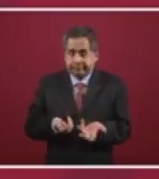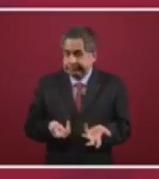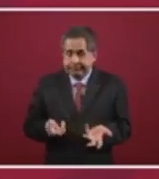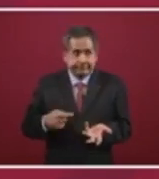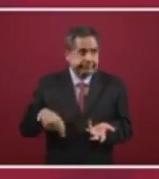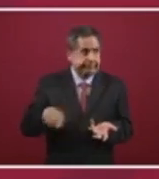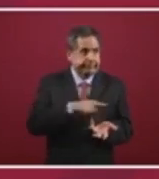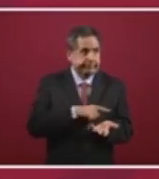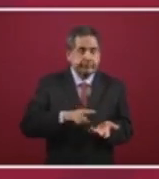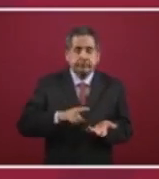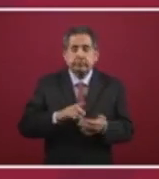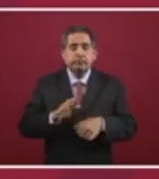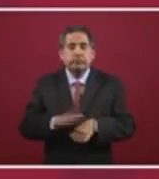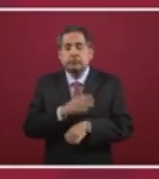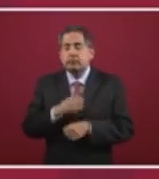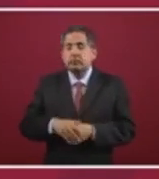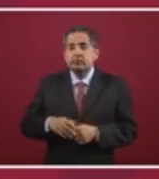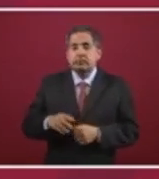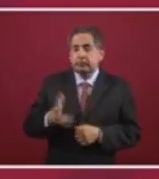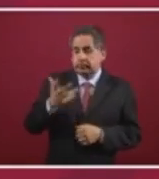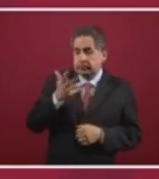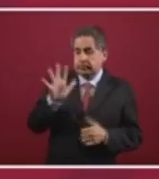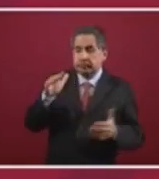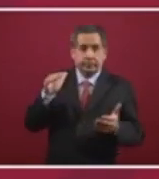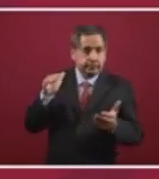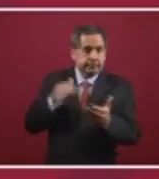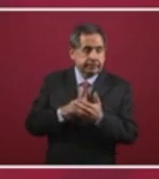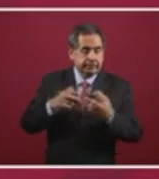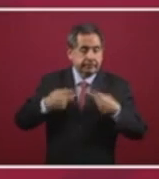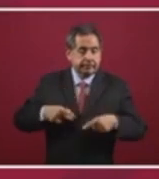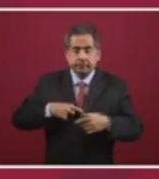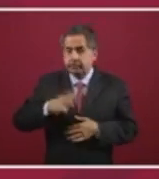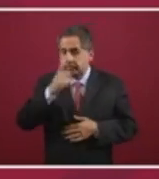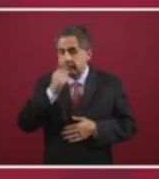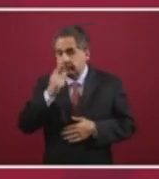porque con 10 mil elementos de la Policía Federal,